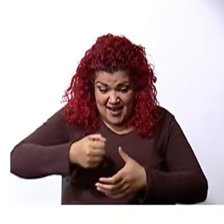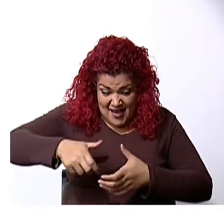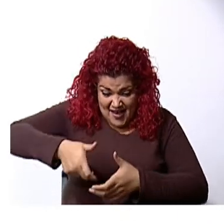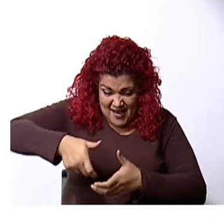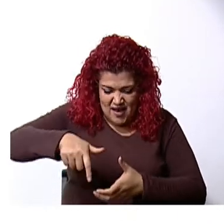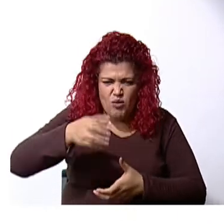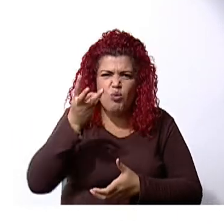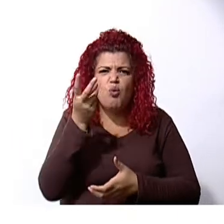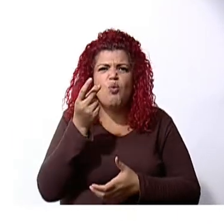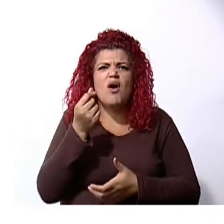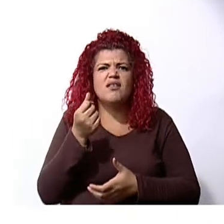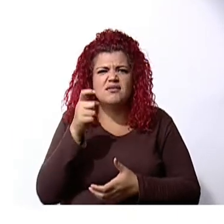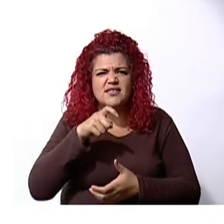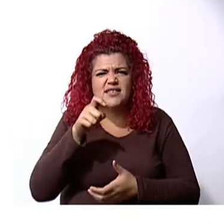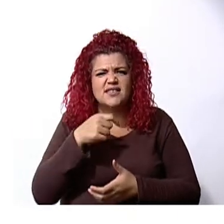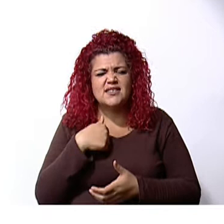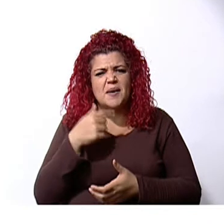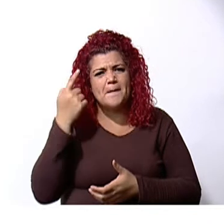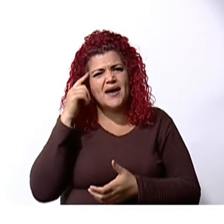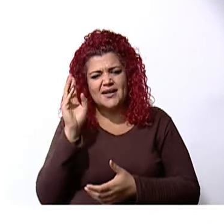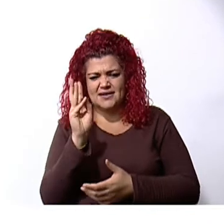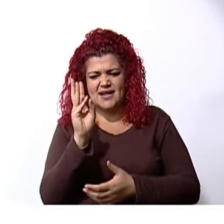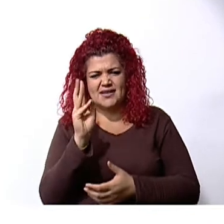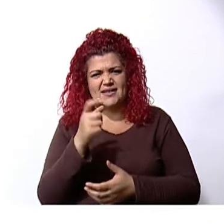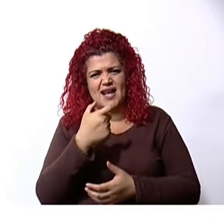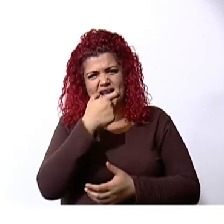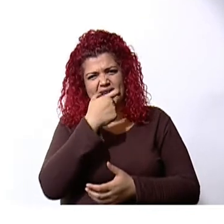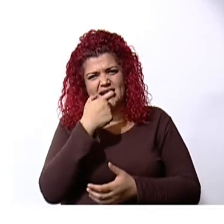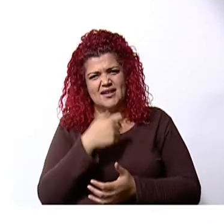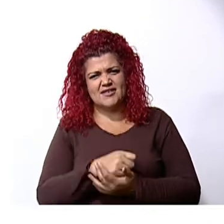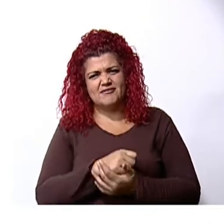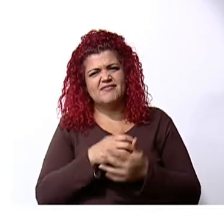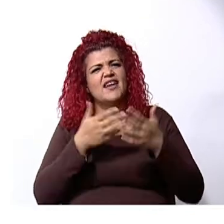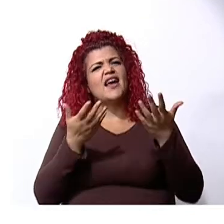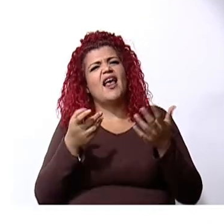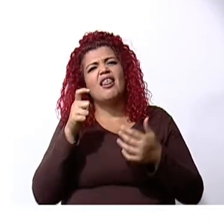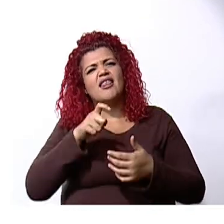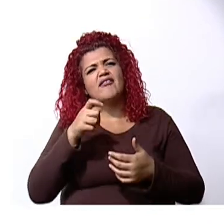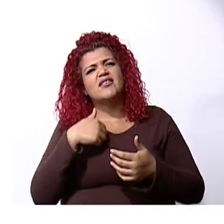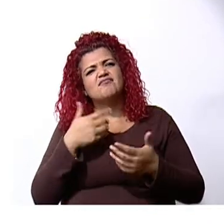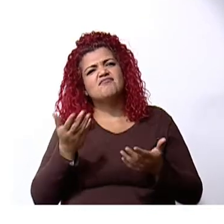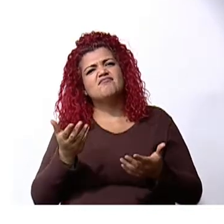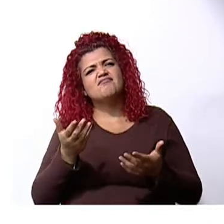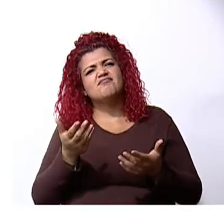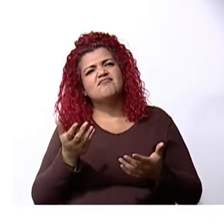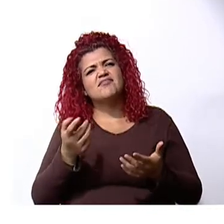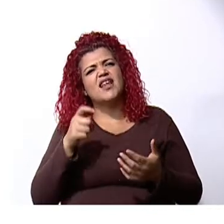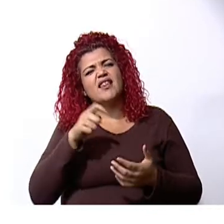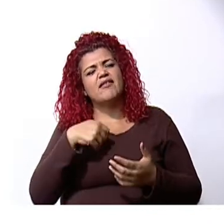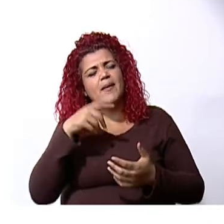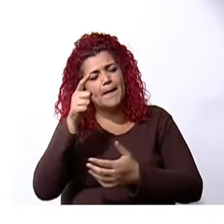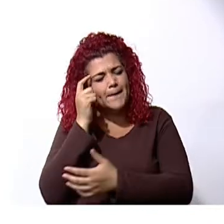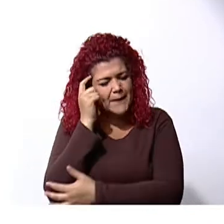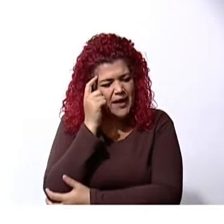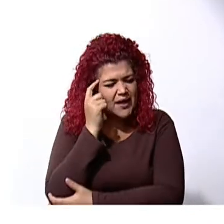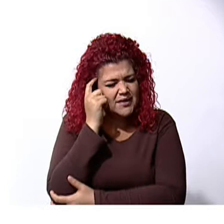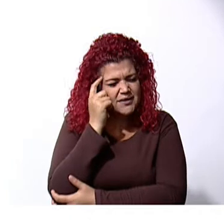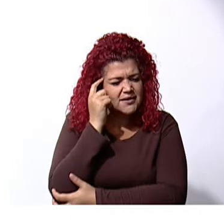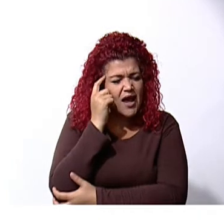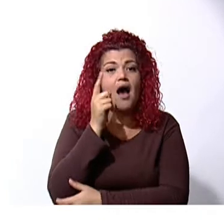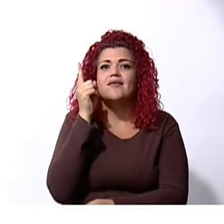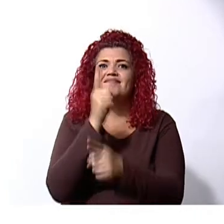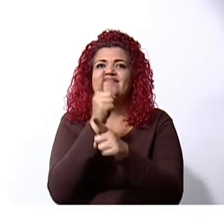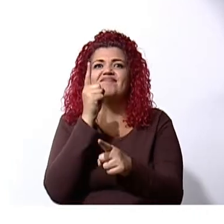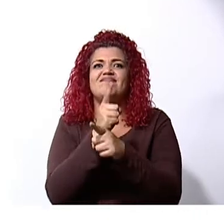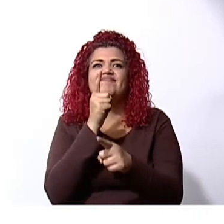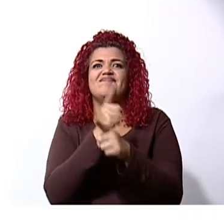hacer 6 galletas? ¿Qué debemos de hacer? ¿Qué debemos de hacer? Piensen,